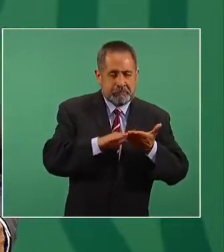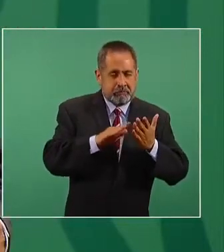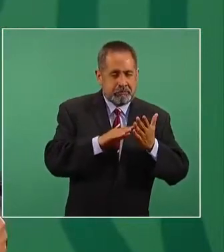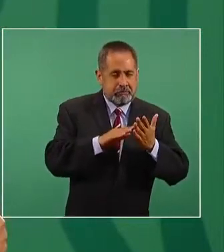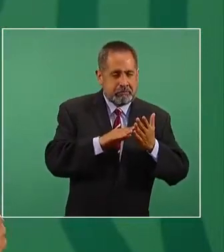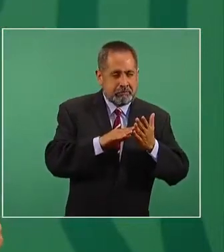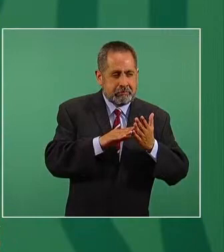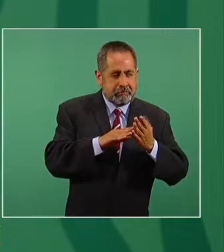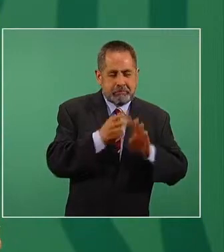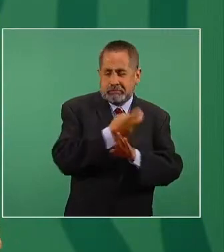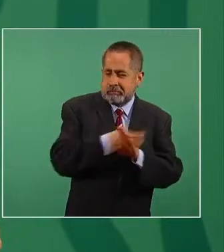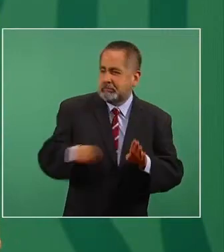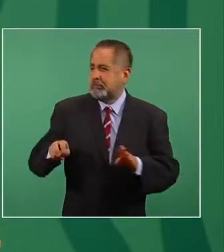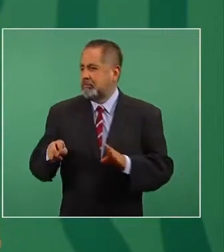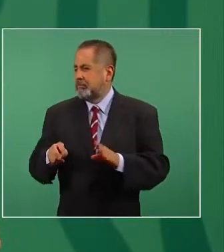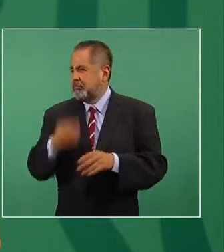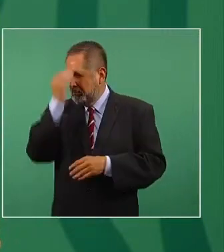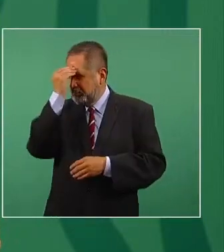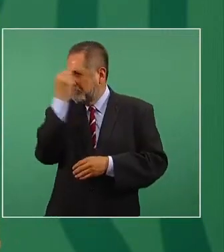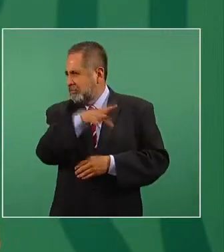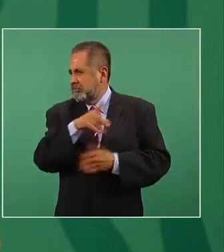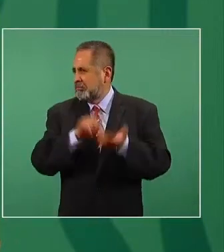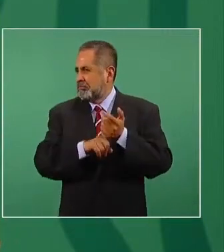pero olvidan los mandamientos.